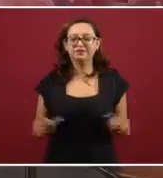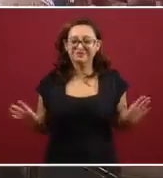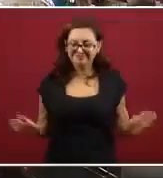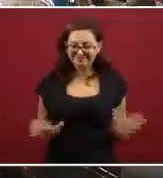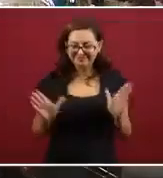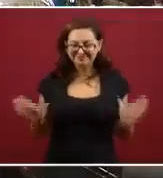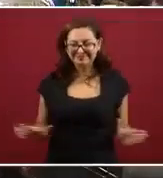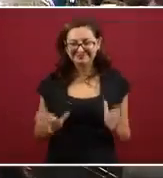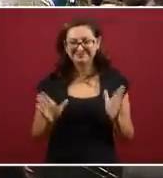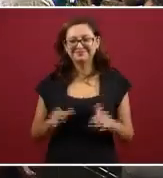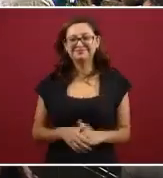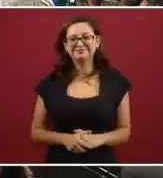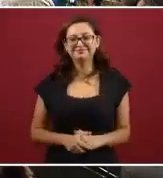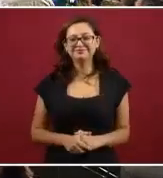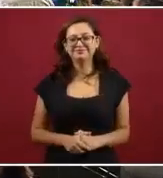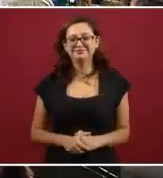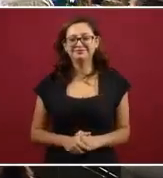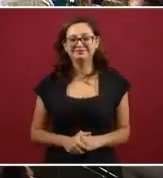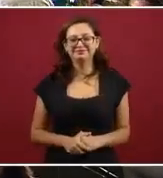Ánimo.